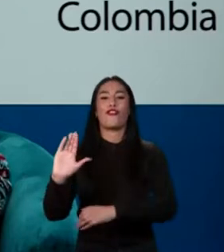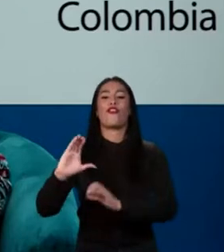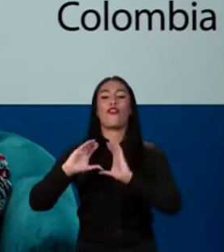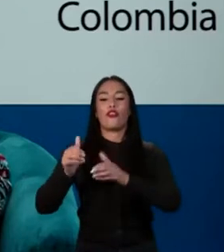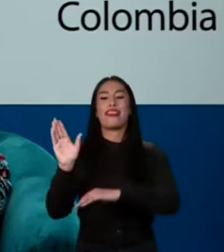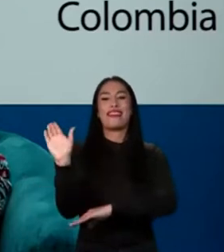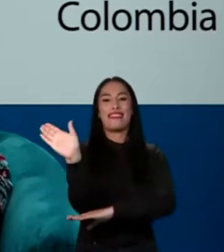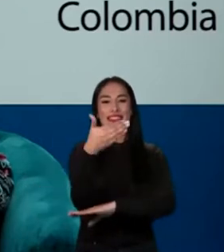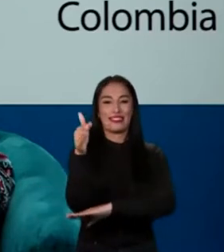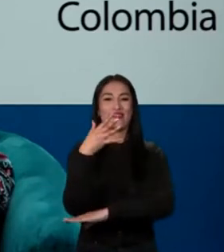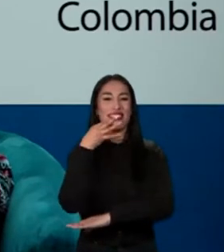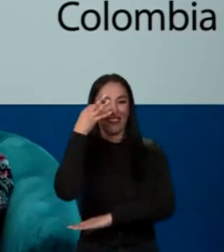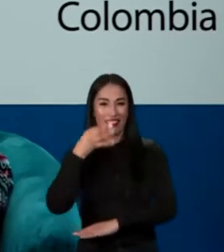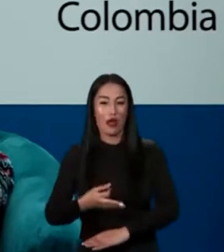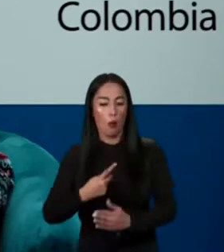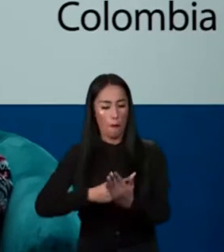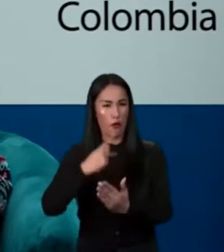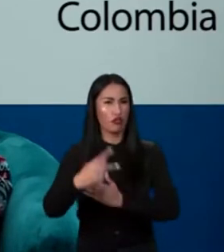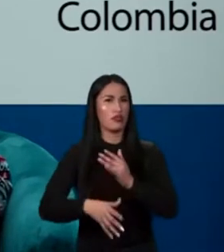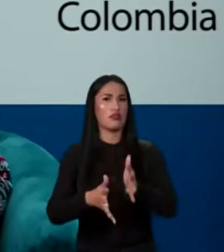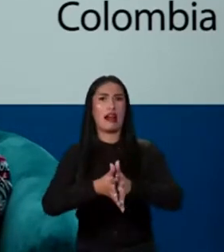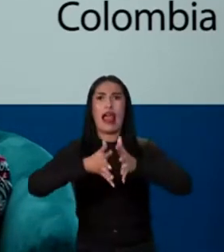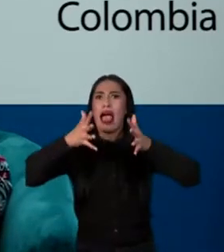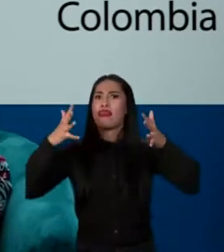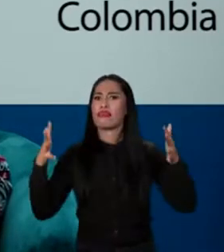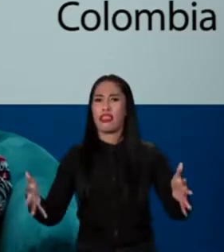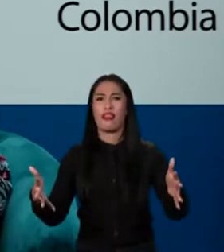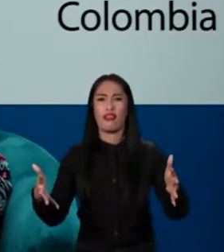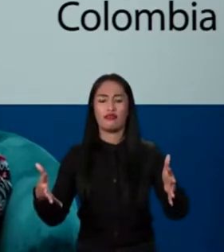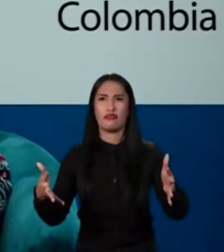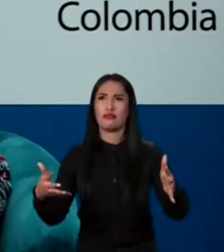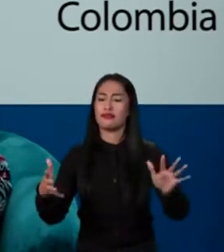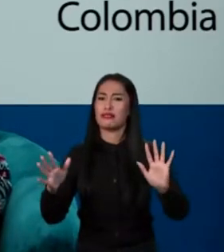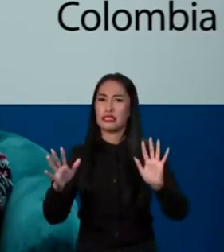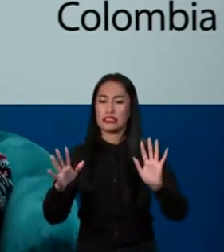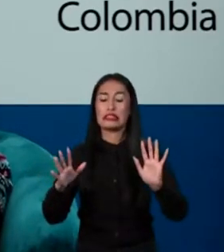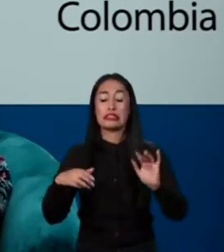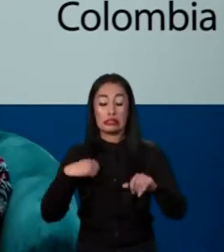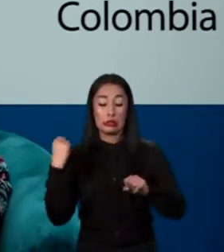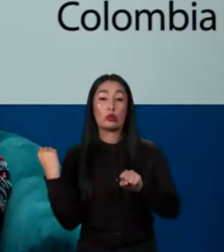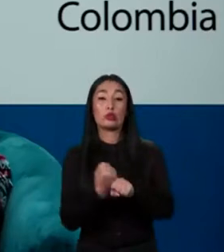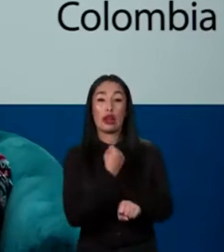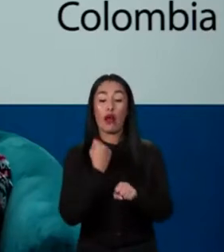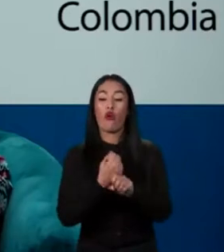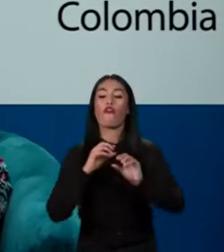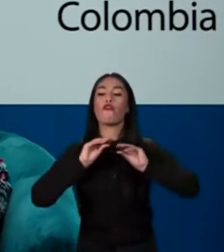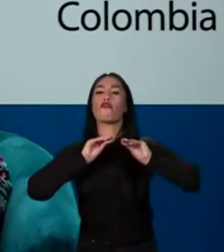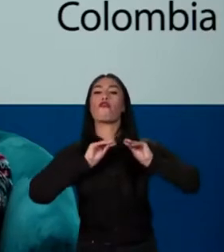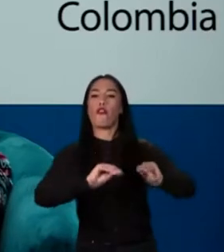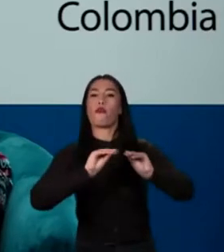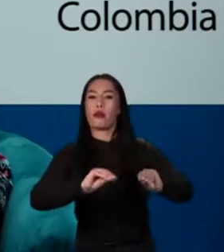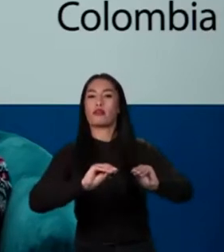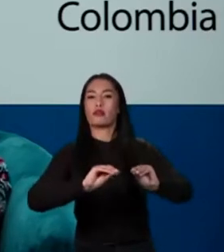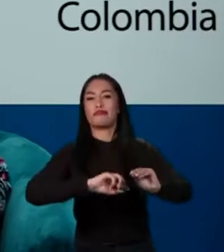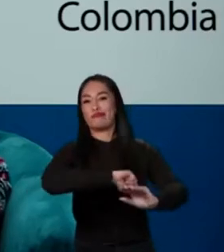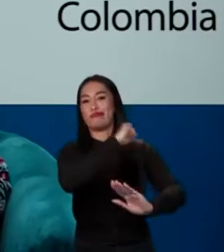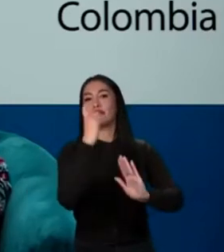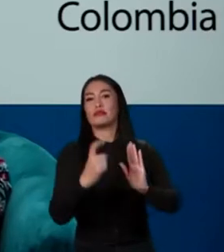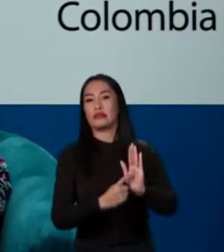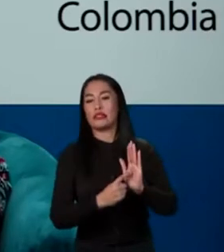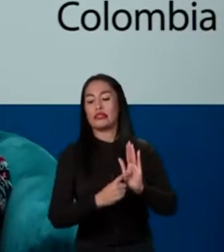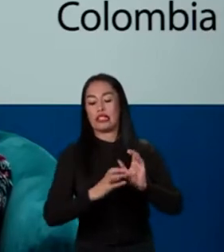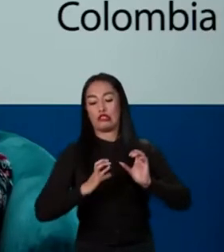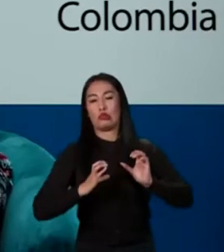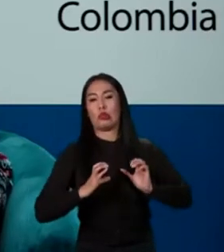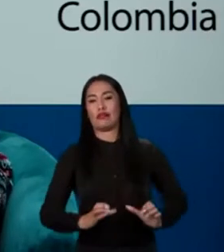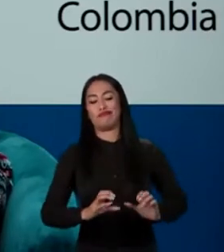que hemos emprendido una tarea fundamental en la formación integral de ciudadanos